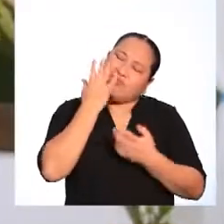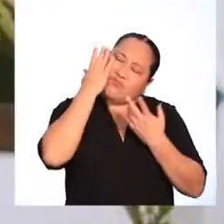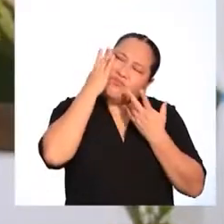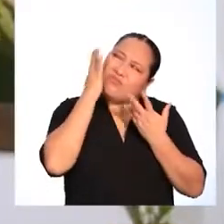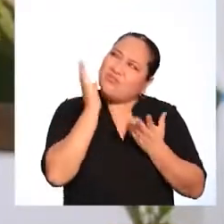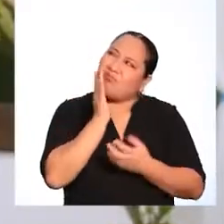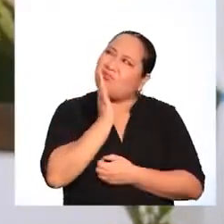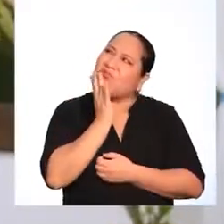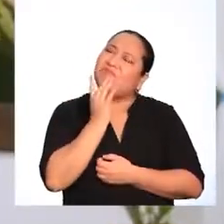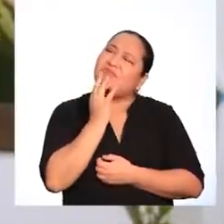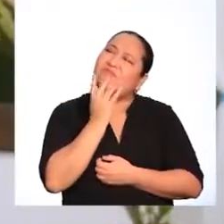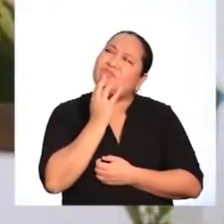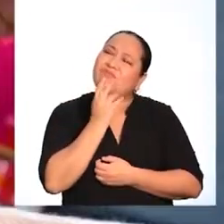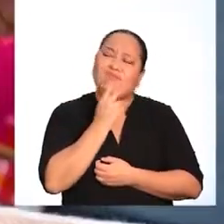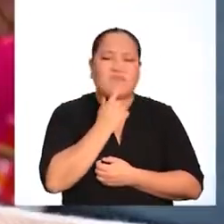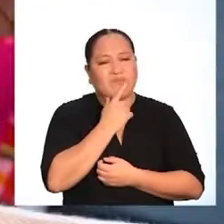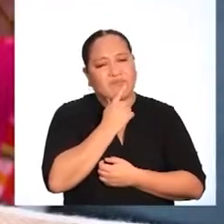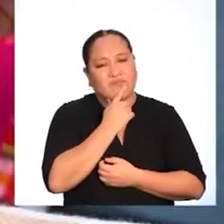sí